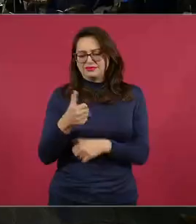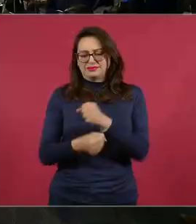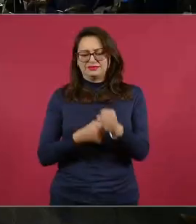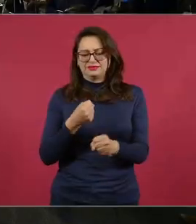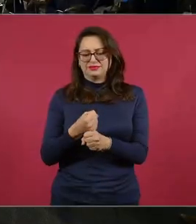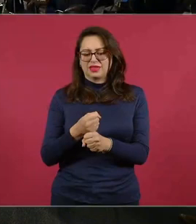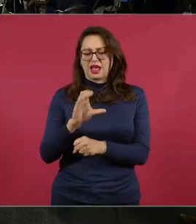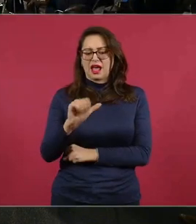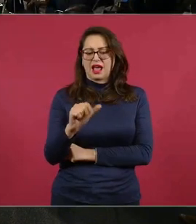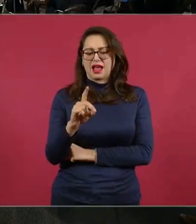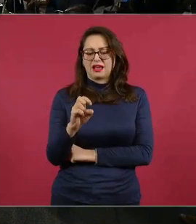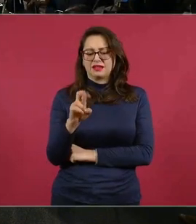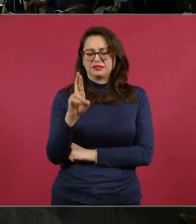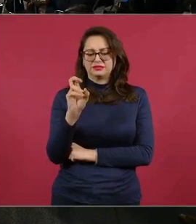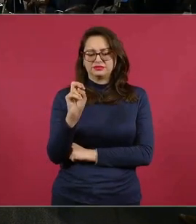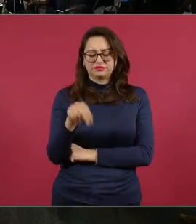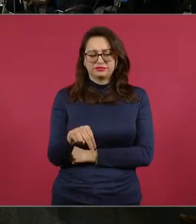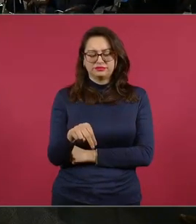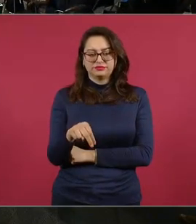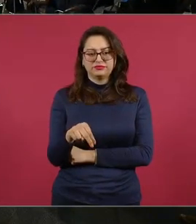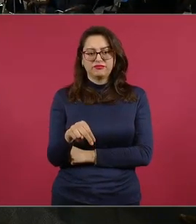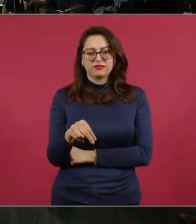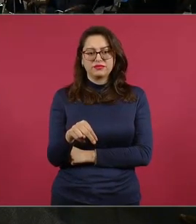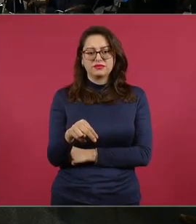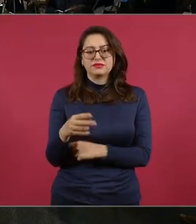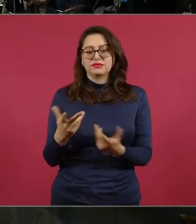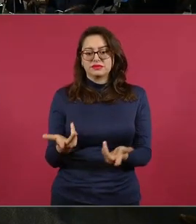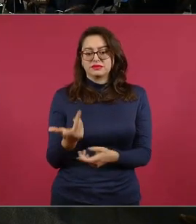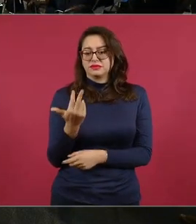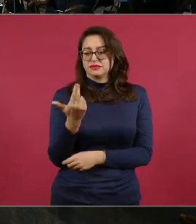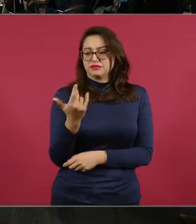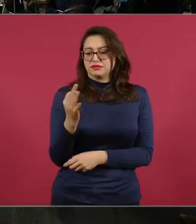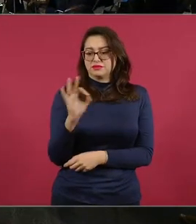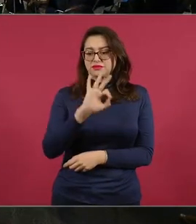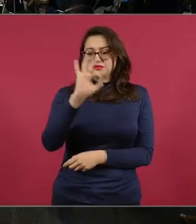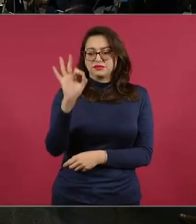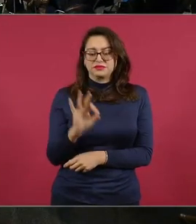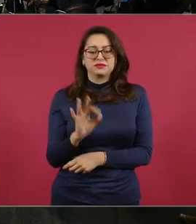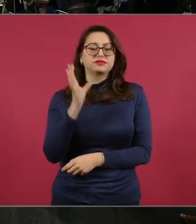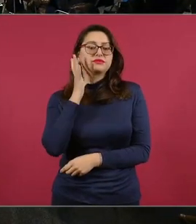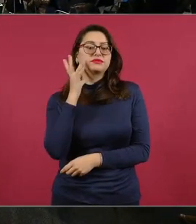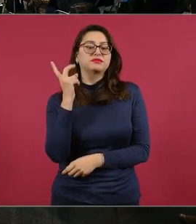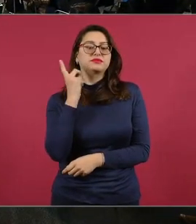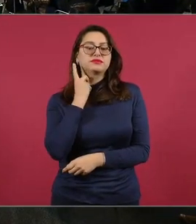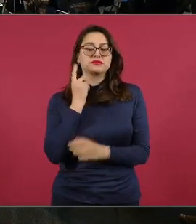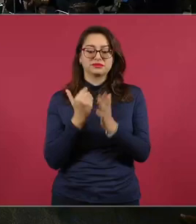partido opositor ya tiene una mayoría del 25% en el Congreso,